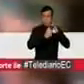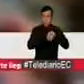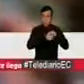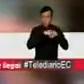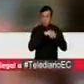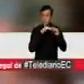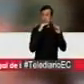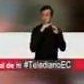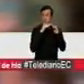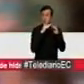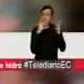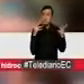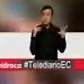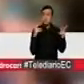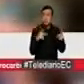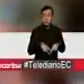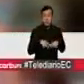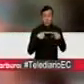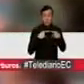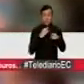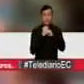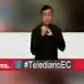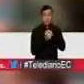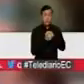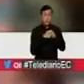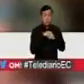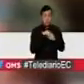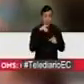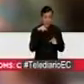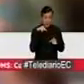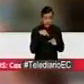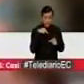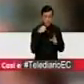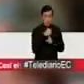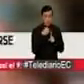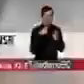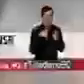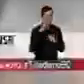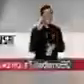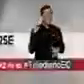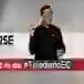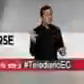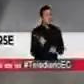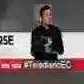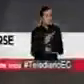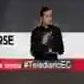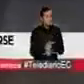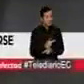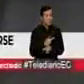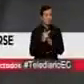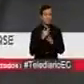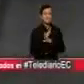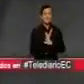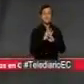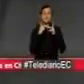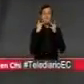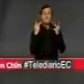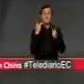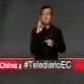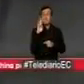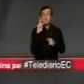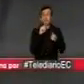cuarentena de convivencia obligada pueden incrementar el riesgo de que sus cambio lencia según la defensoría pública entre el